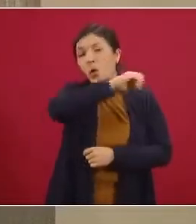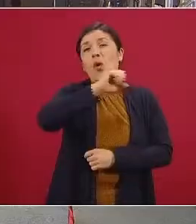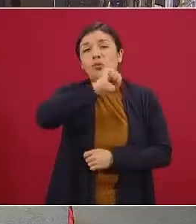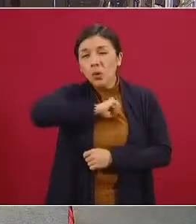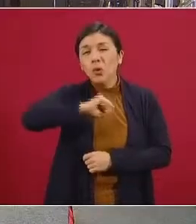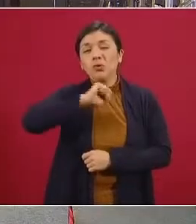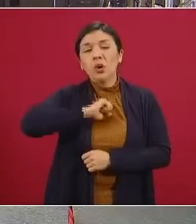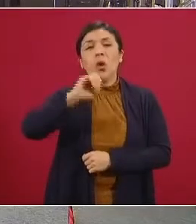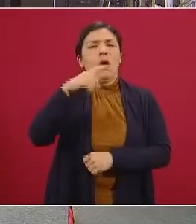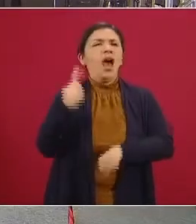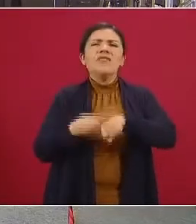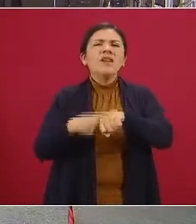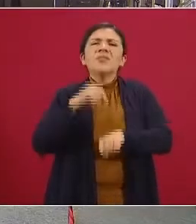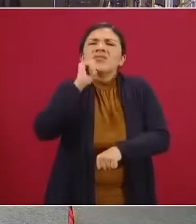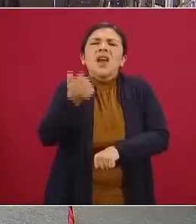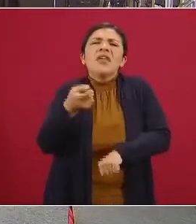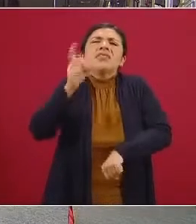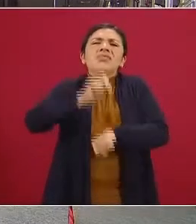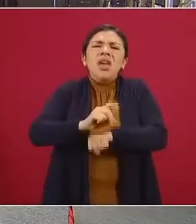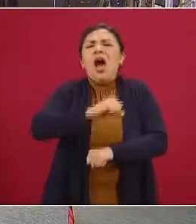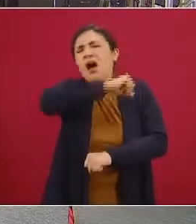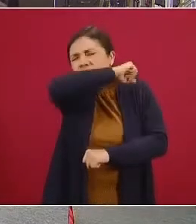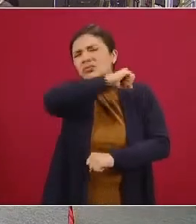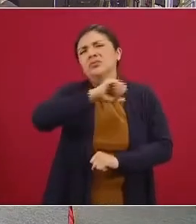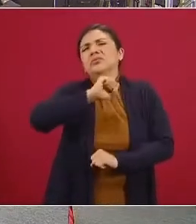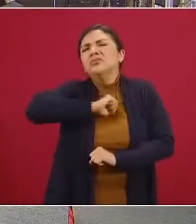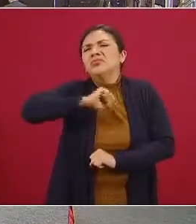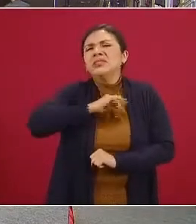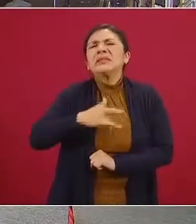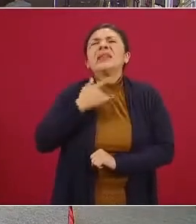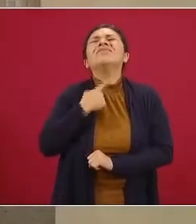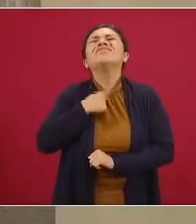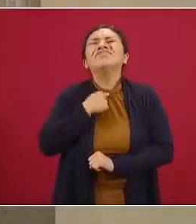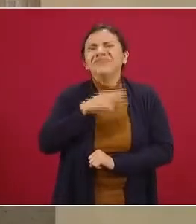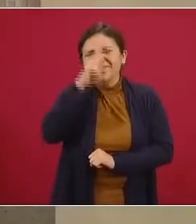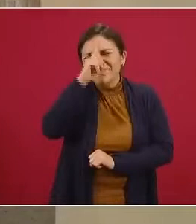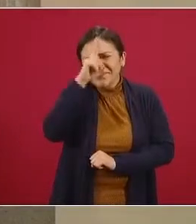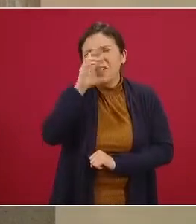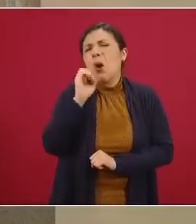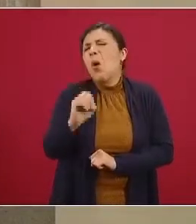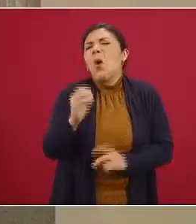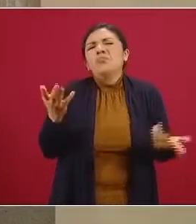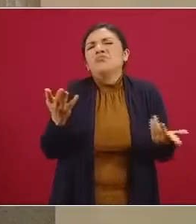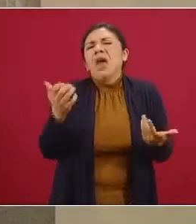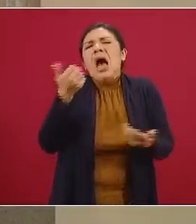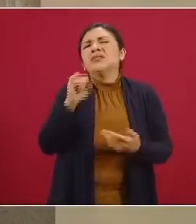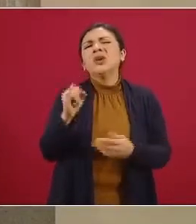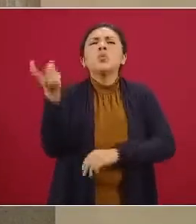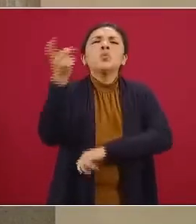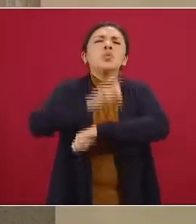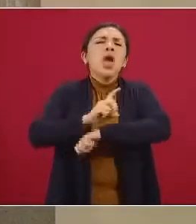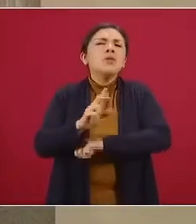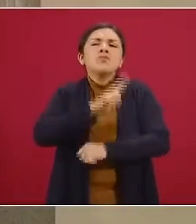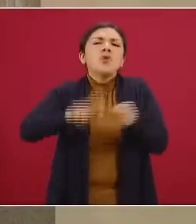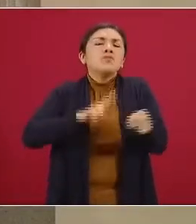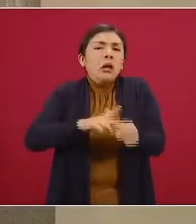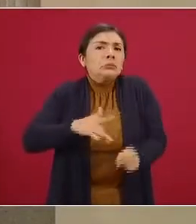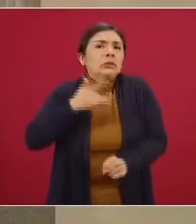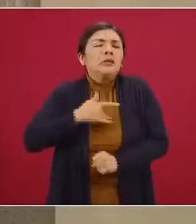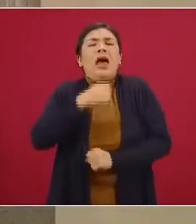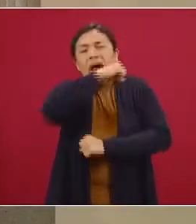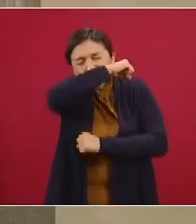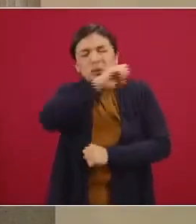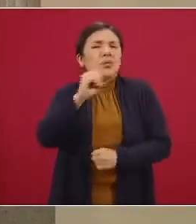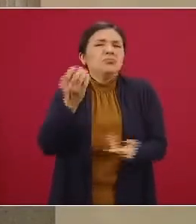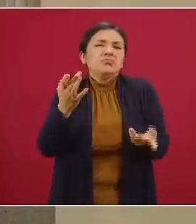necesariamente estamos enfermos, sino que el toser o estornudar puede ser una acción que cualquier persona durante un día sin necesidad de estar enferma puede